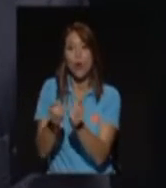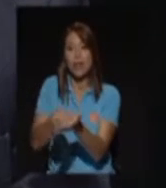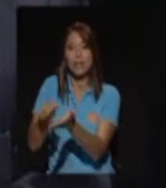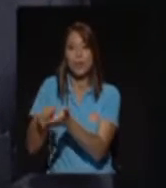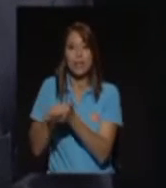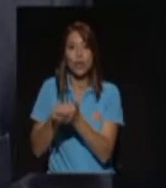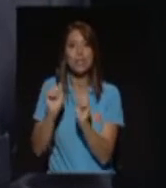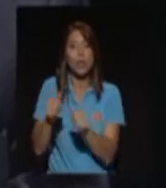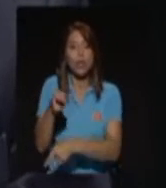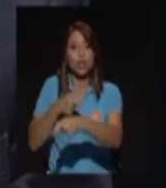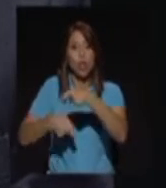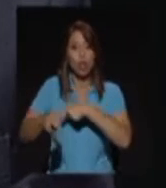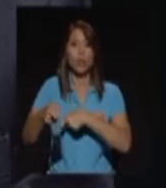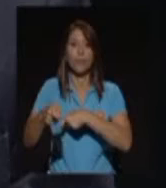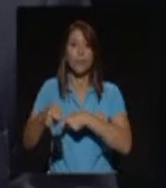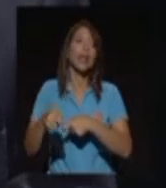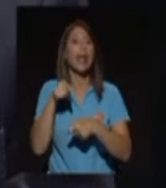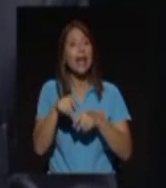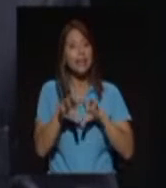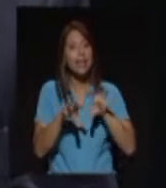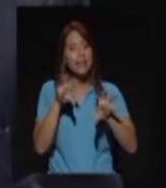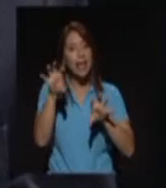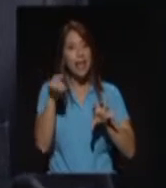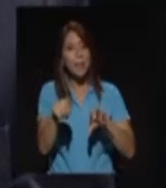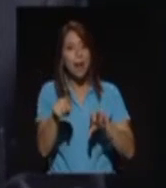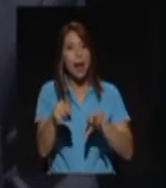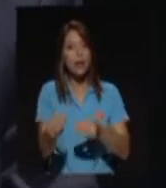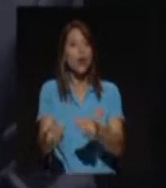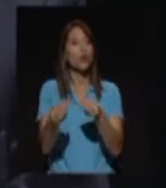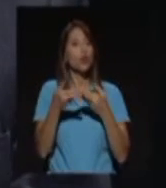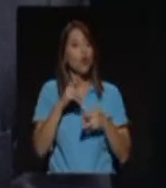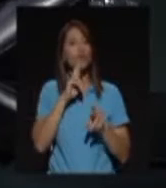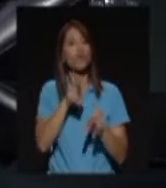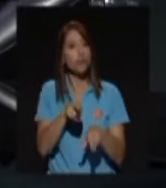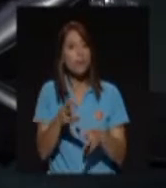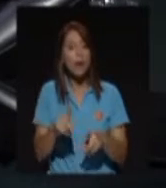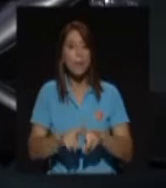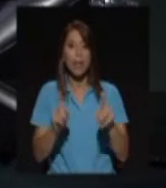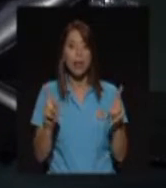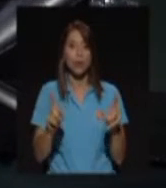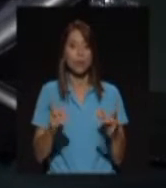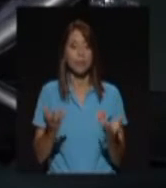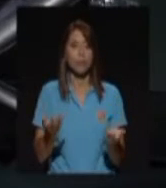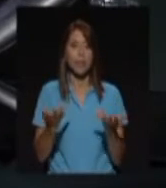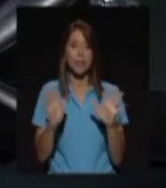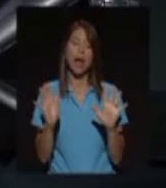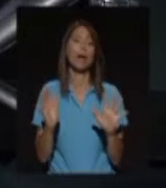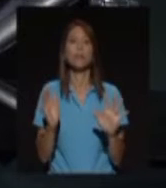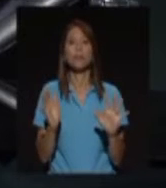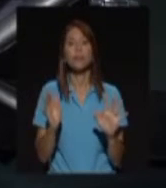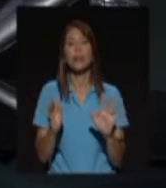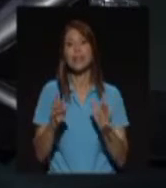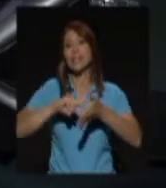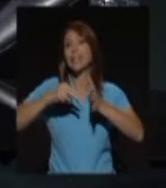importaciones, ¿no? Bueno, pero ese esquema nos dio ciertos resultados, ¿verdad? Pero ya nos